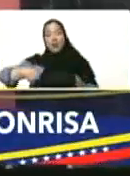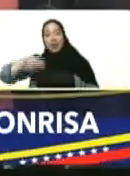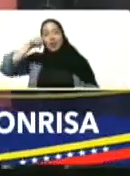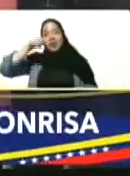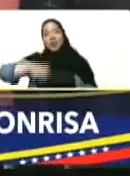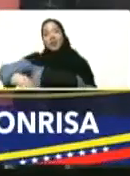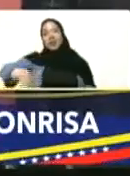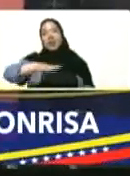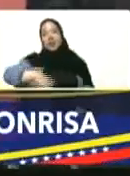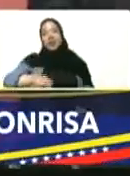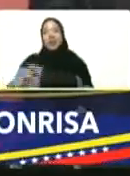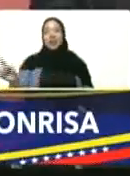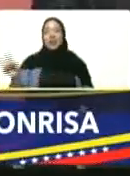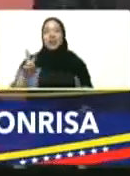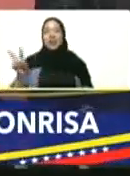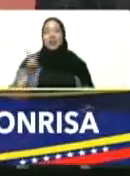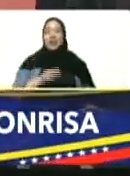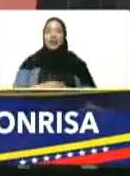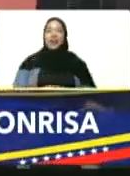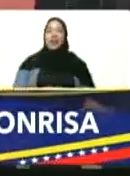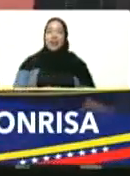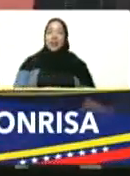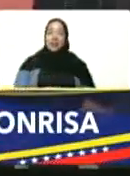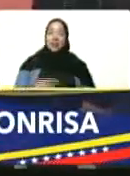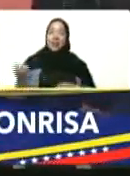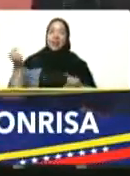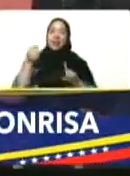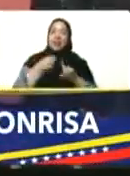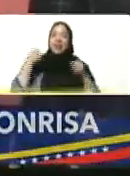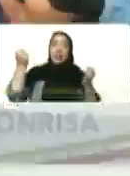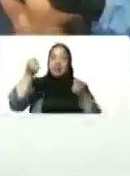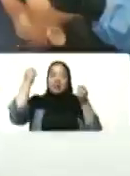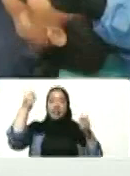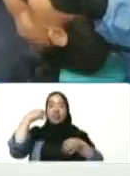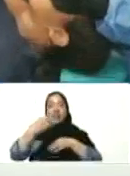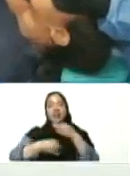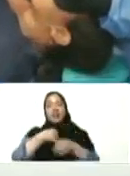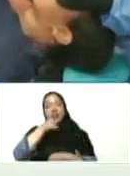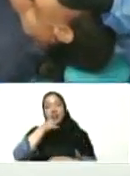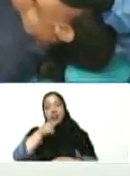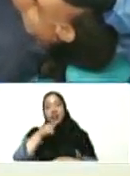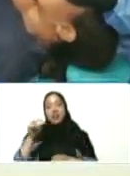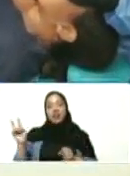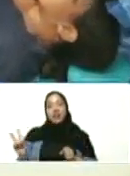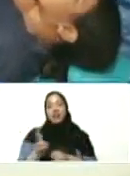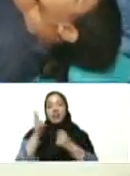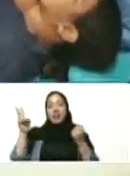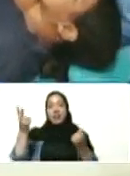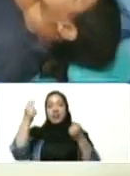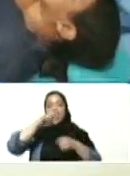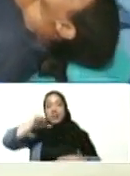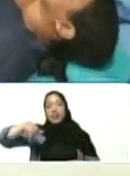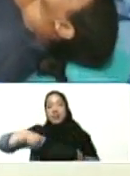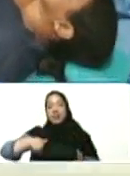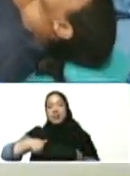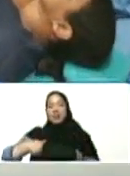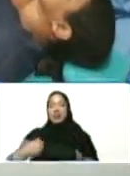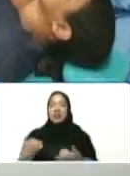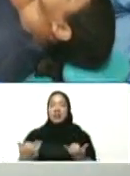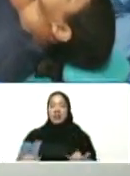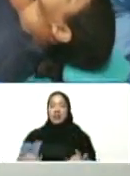pueblo venezolano. Seguimos avanzando, seguimos venciendo. Nosotros